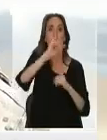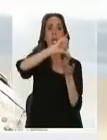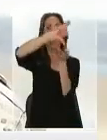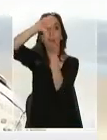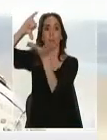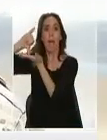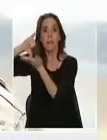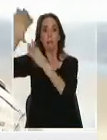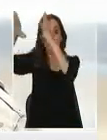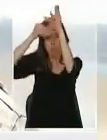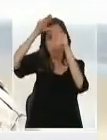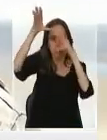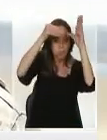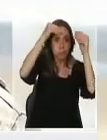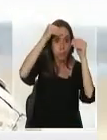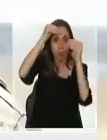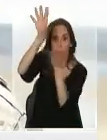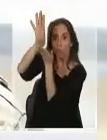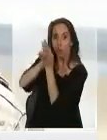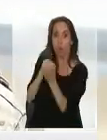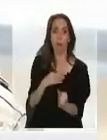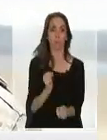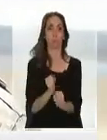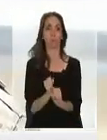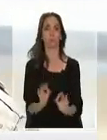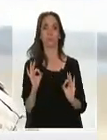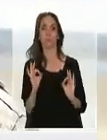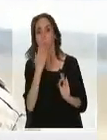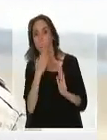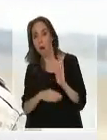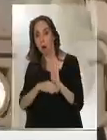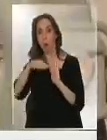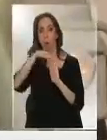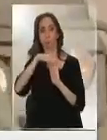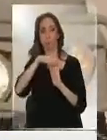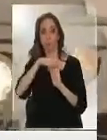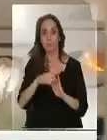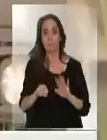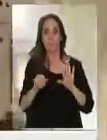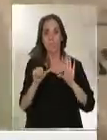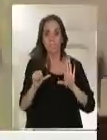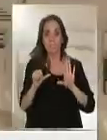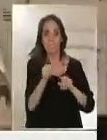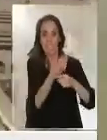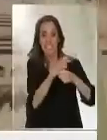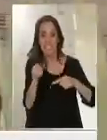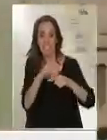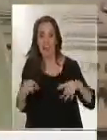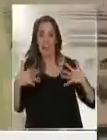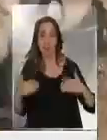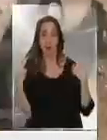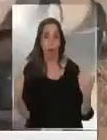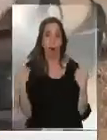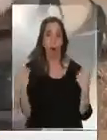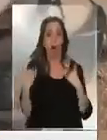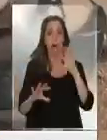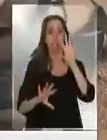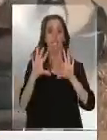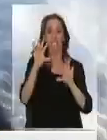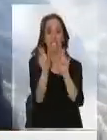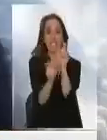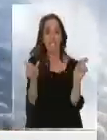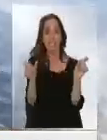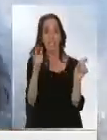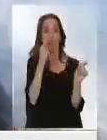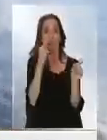internacional para poder llevar nuestro desempeño a los mejores estándares posibles. 6 intensas semanas en las que 15 hombres han adquirido